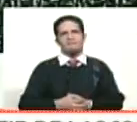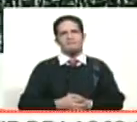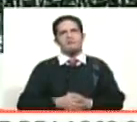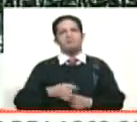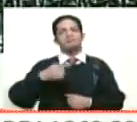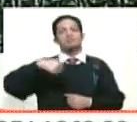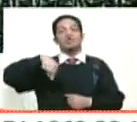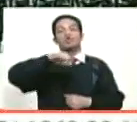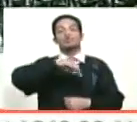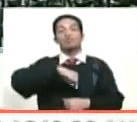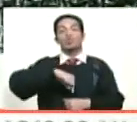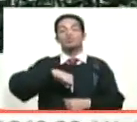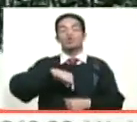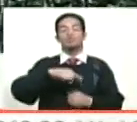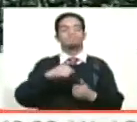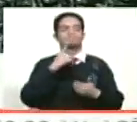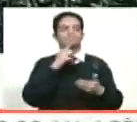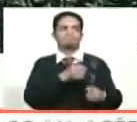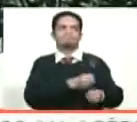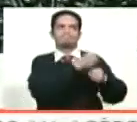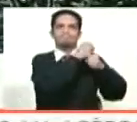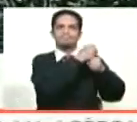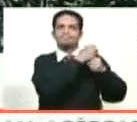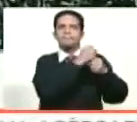Nosotros somos los que llevamos la bandera